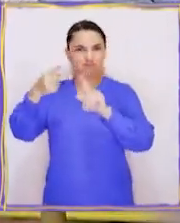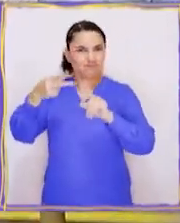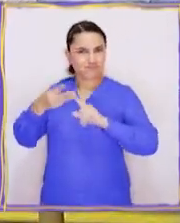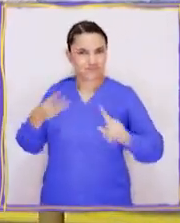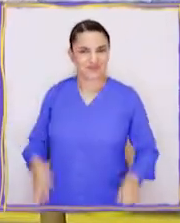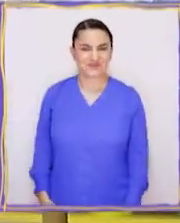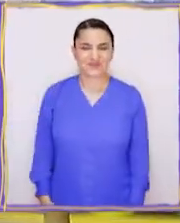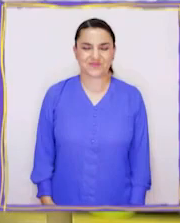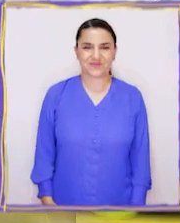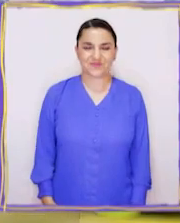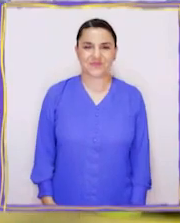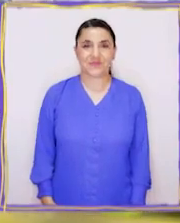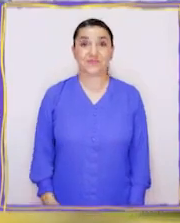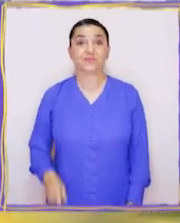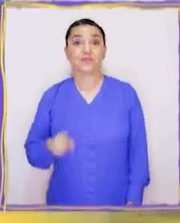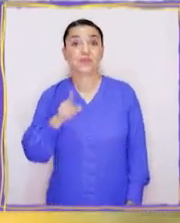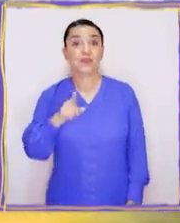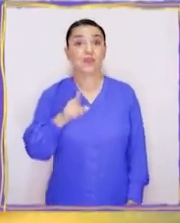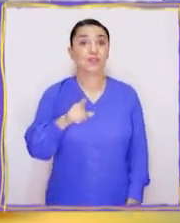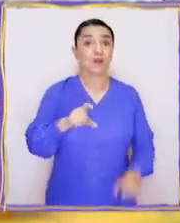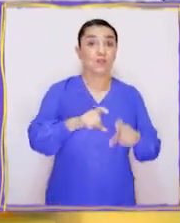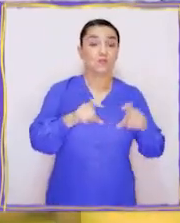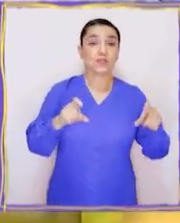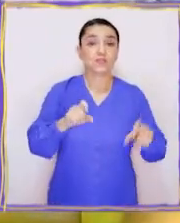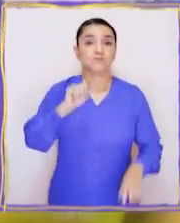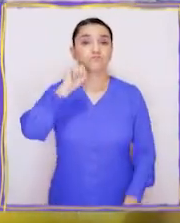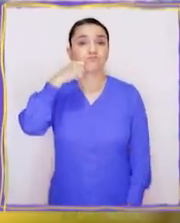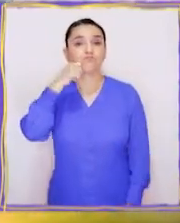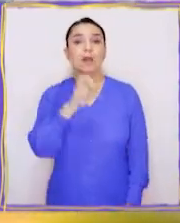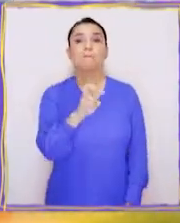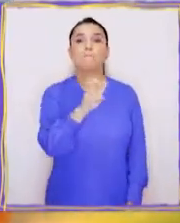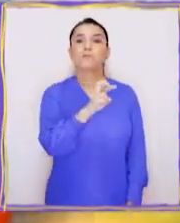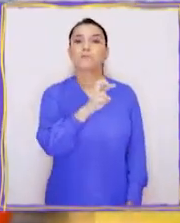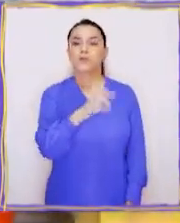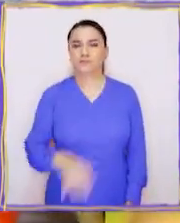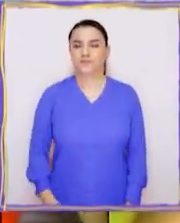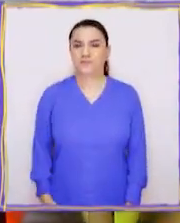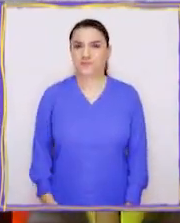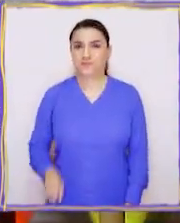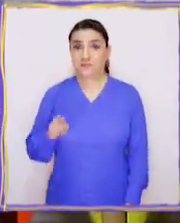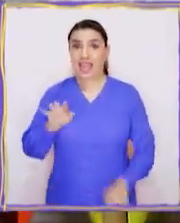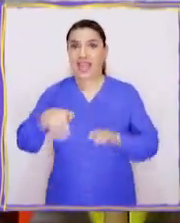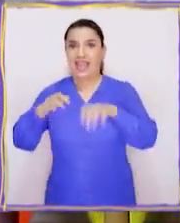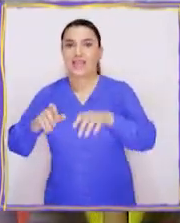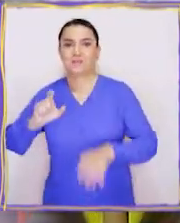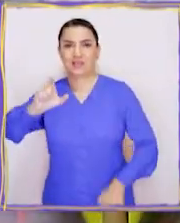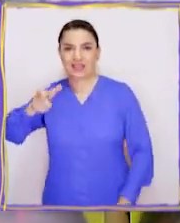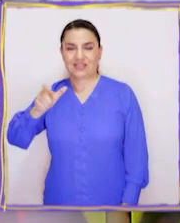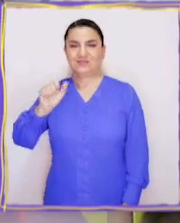alternativas. Esta es de Petronila. La